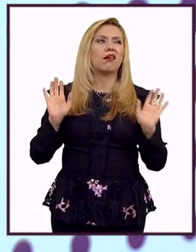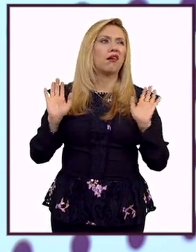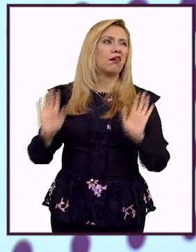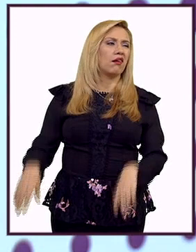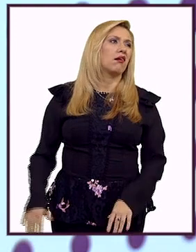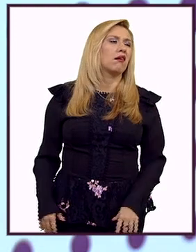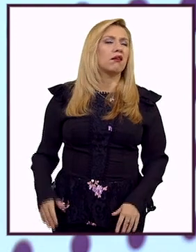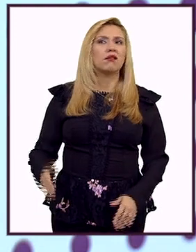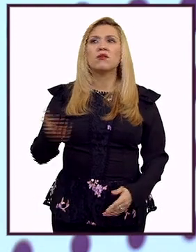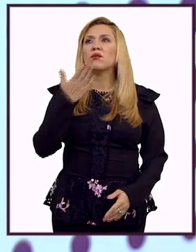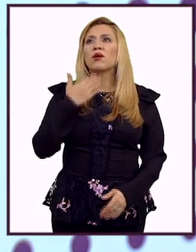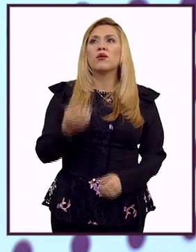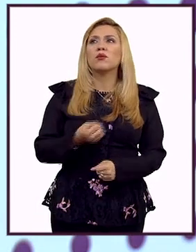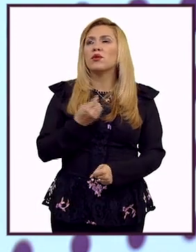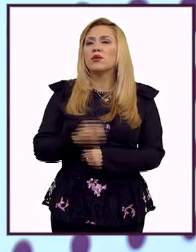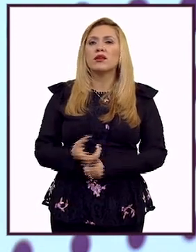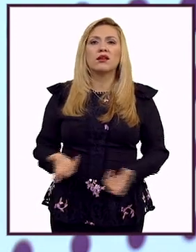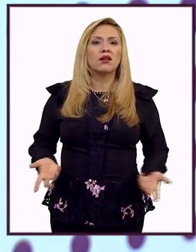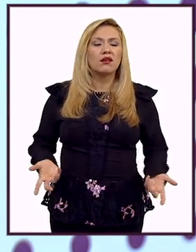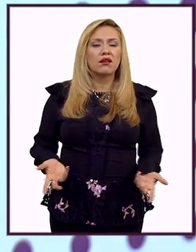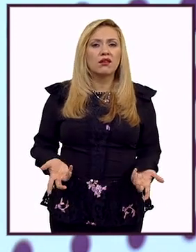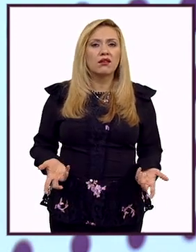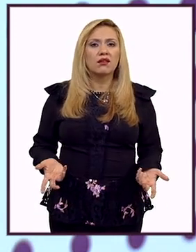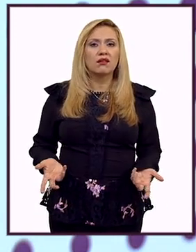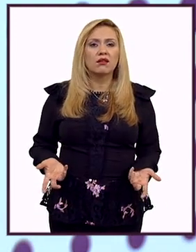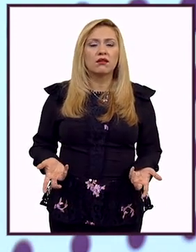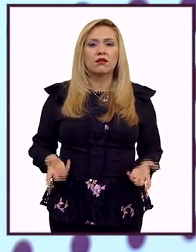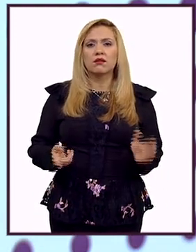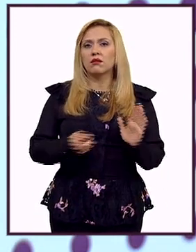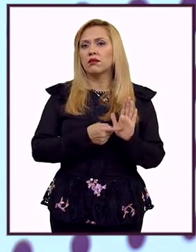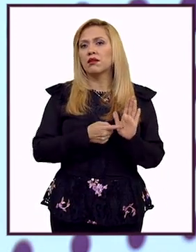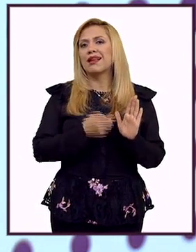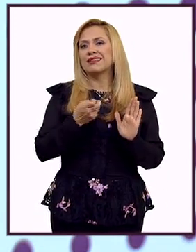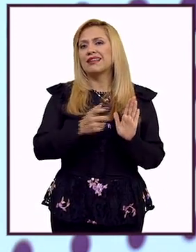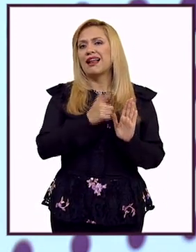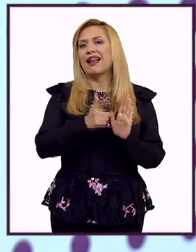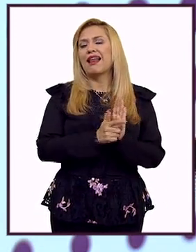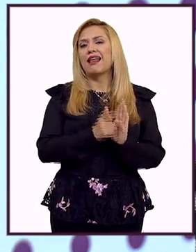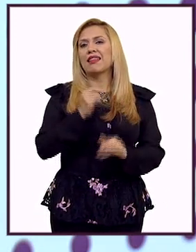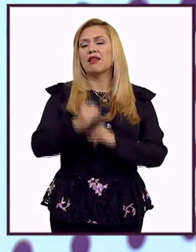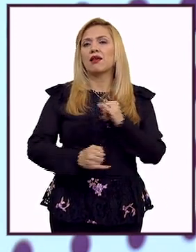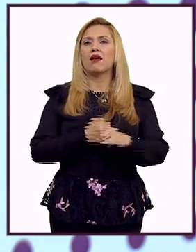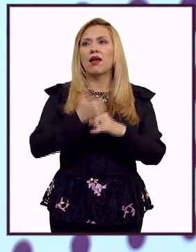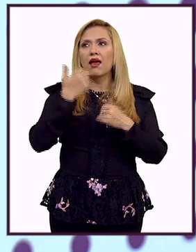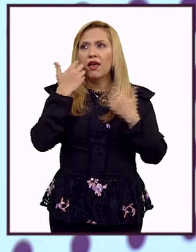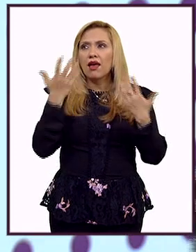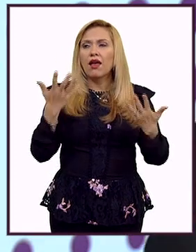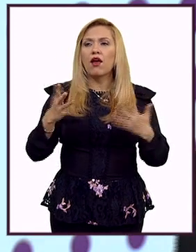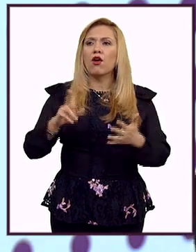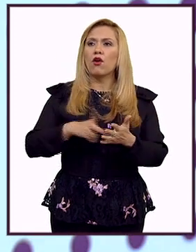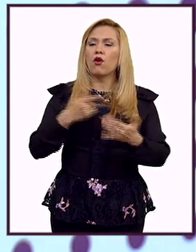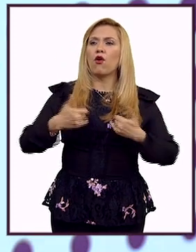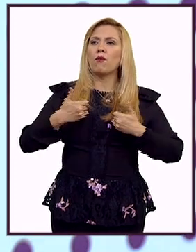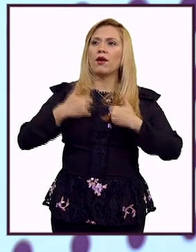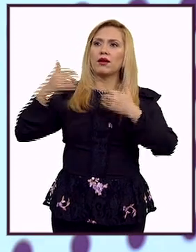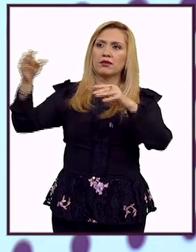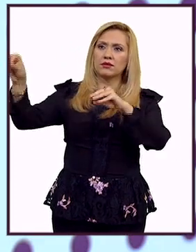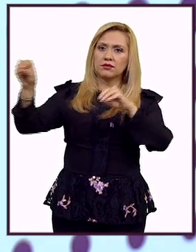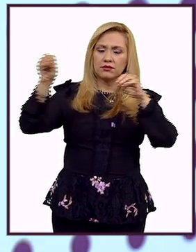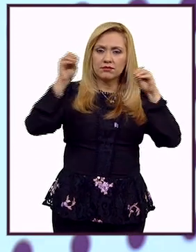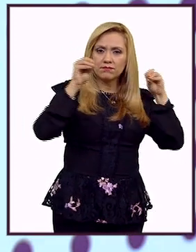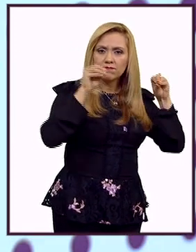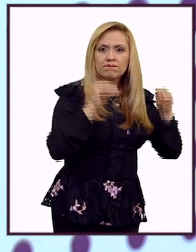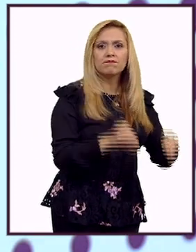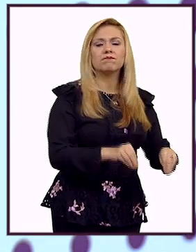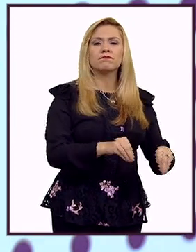todo porque no hay oportunidades, se van porque no hay recursos. Bueno, la declaración busca eso, ¿no? También el regreso de los jóvenes y las jóvenes